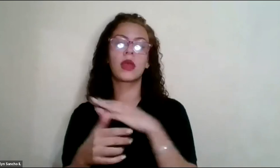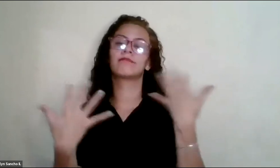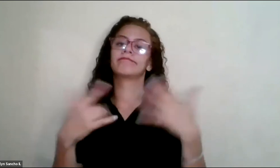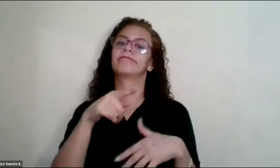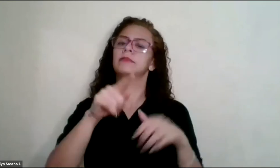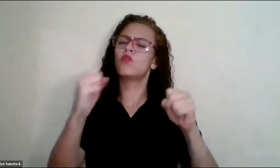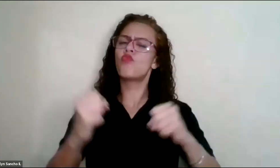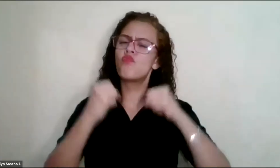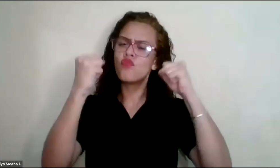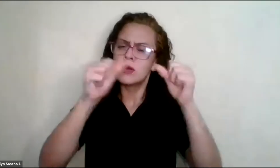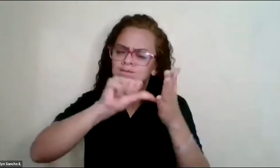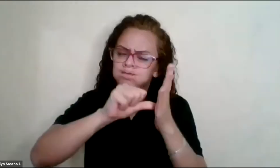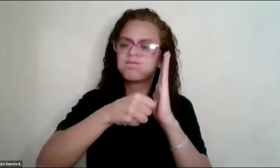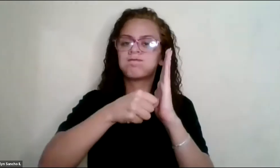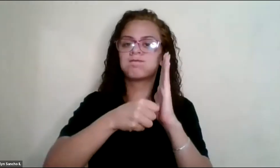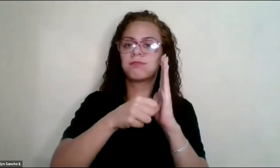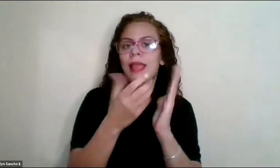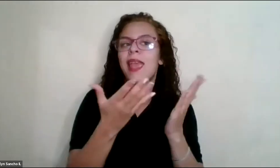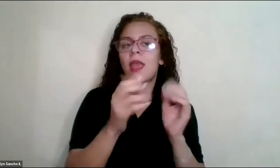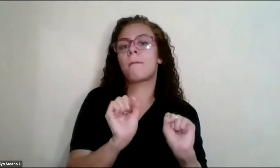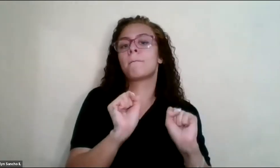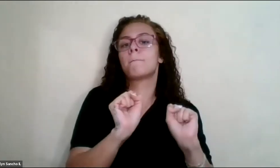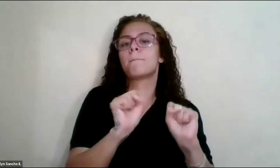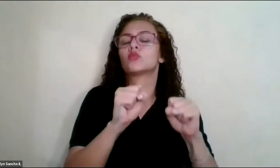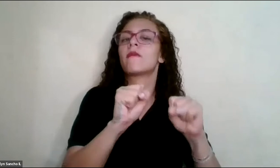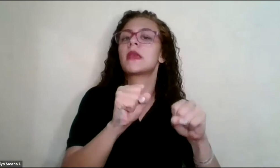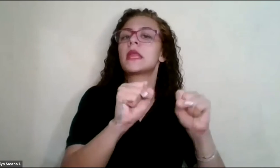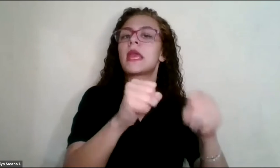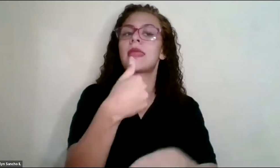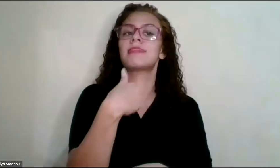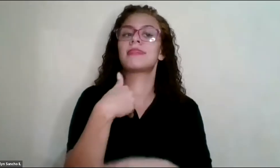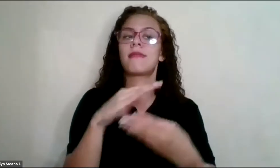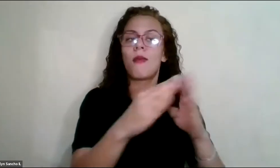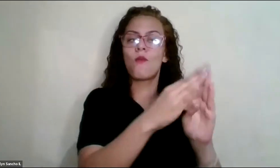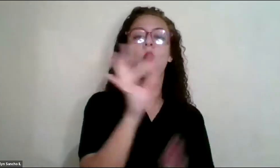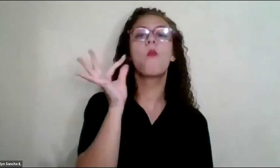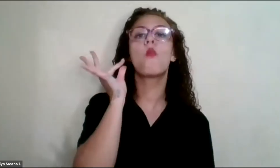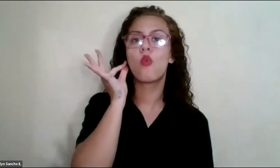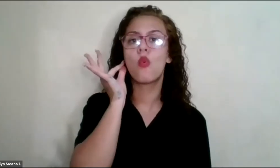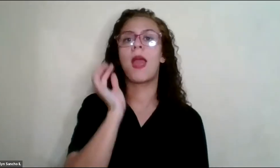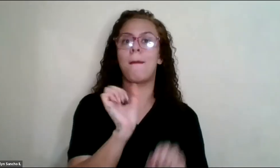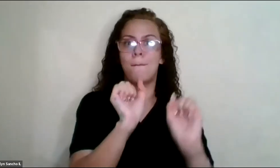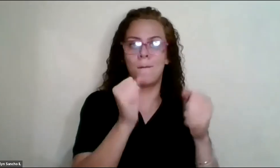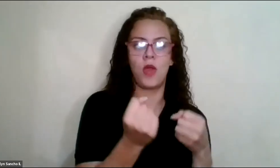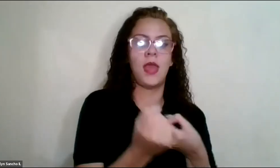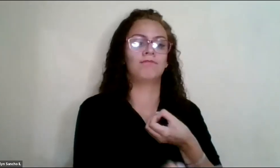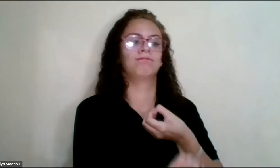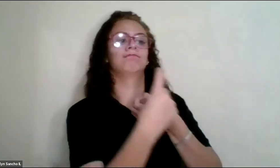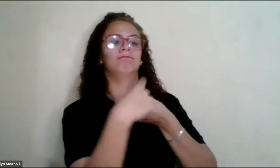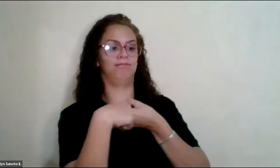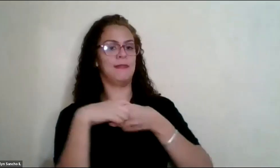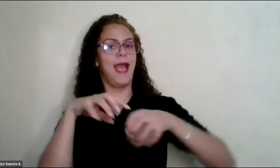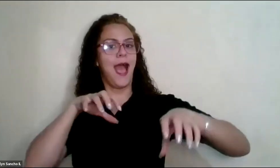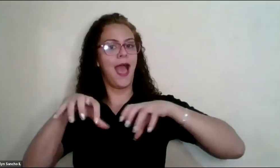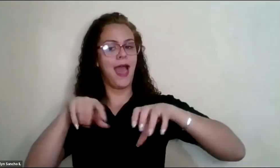fuerte énfasis en las posibilidades que tiene la población femenina de unirse activamente